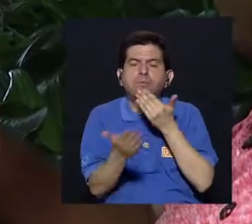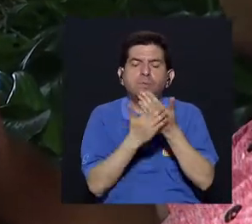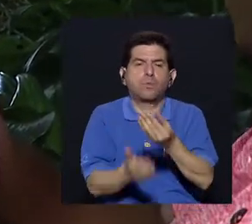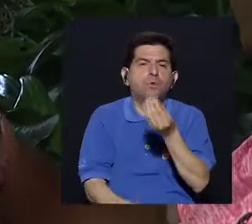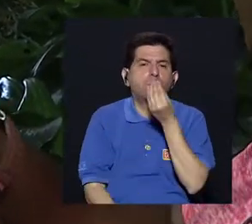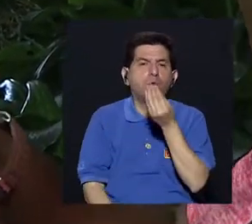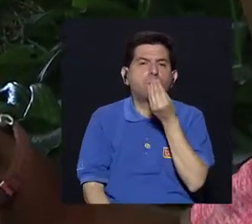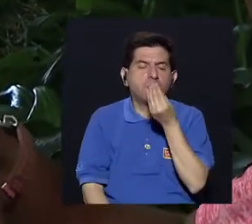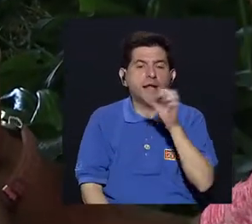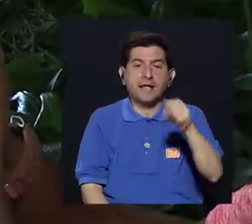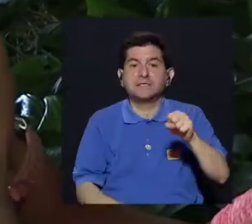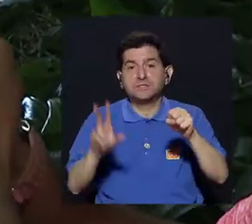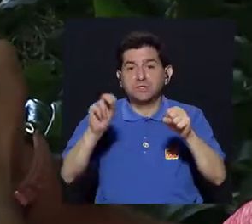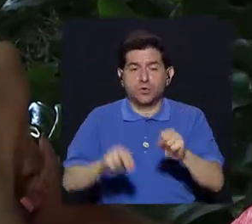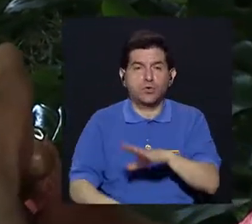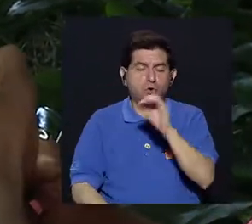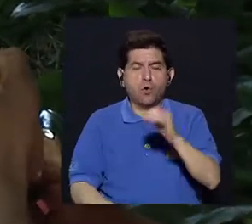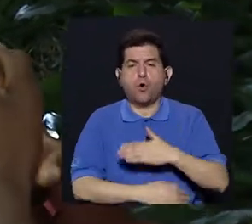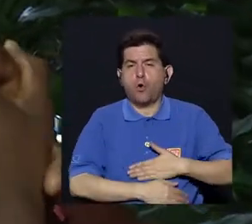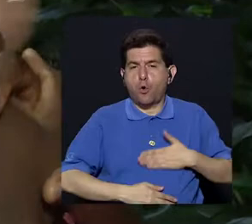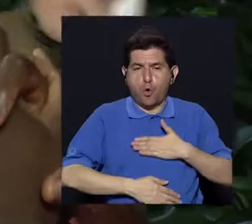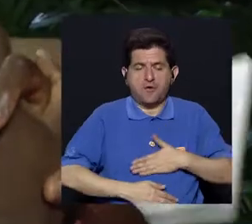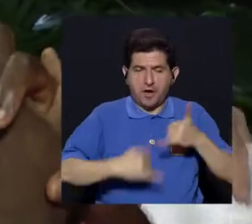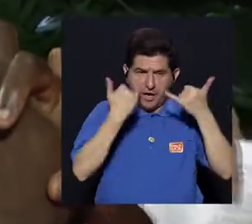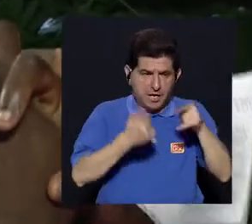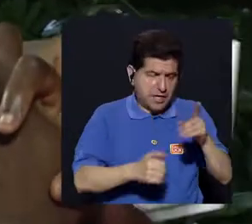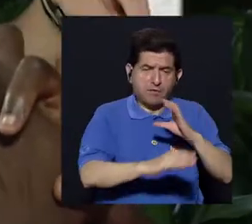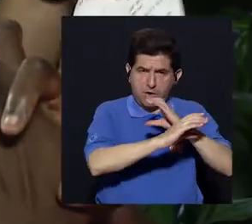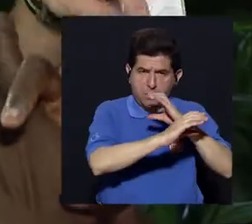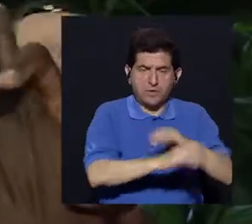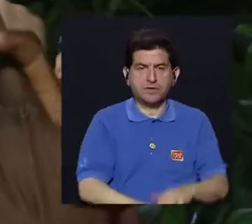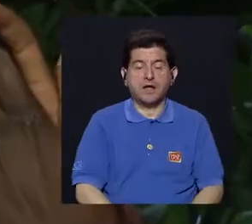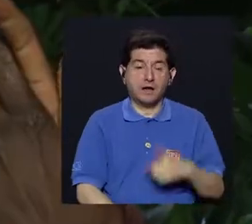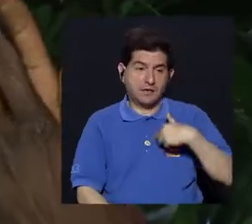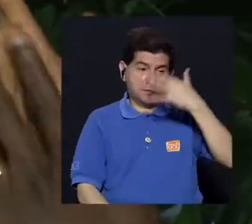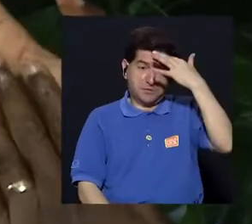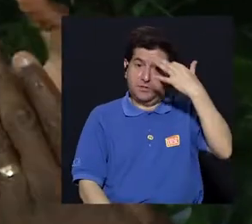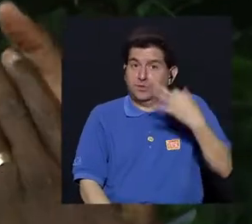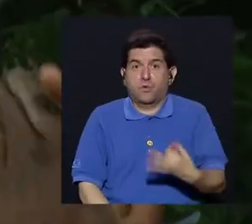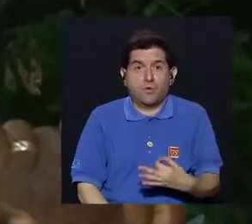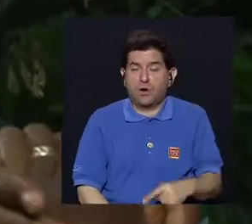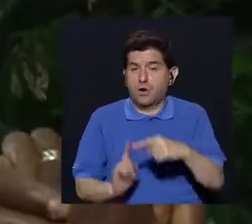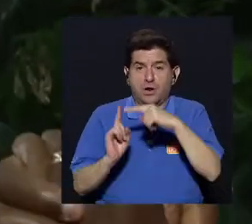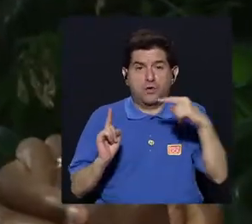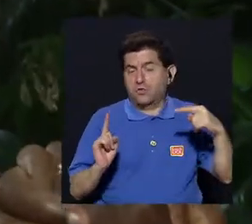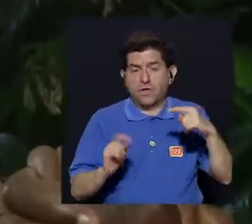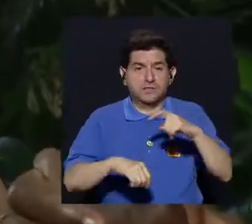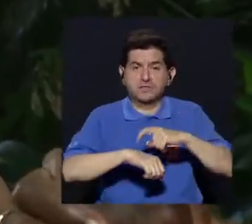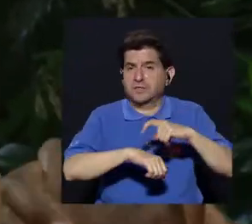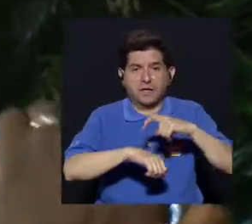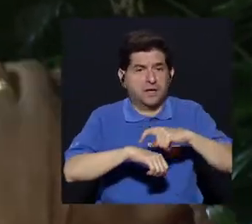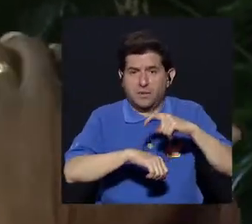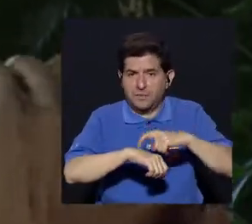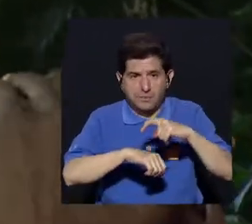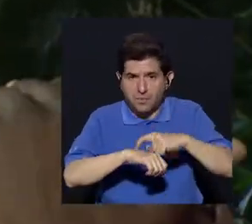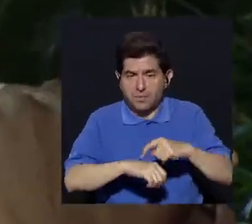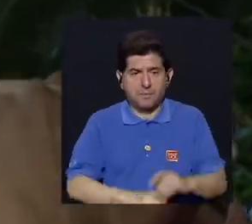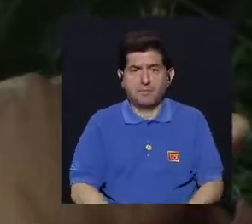acompañamiento de la buena alimentación, ¿o no? ¿Es desde la parte recreativa donde se deben cuidar esos aspectos? Es que yo creo que debe ser